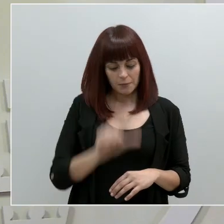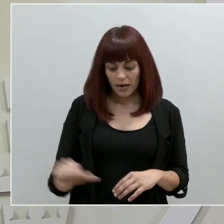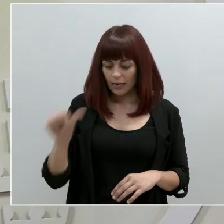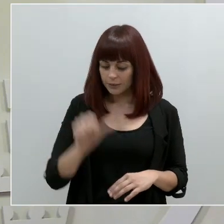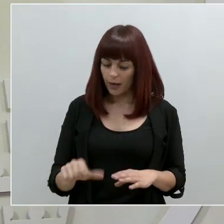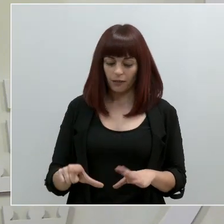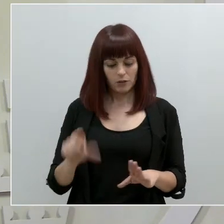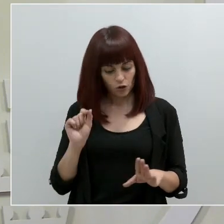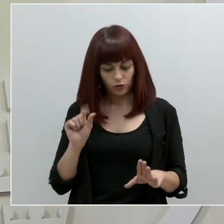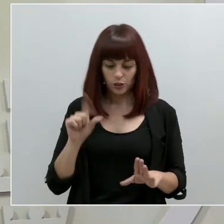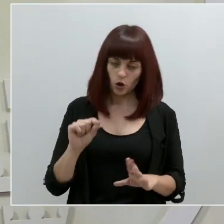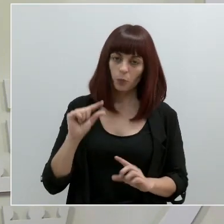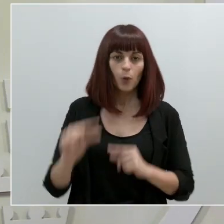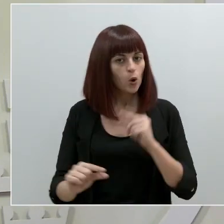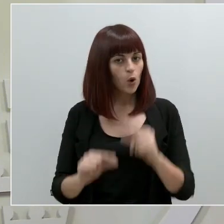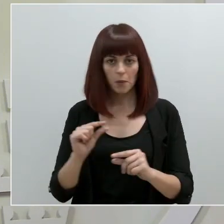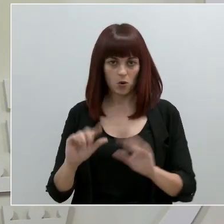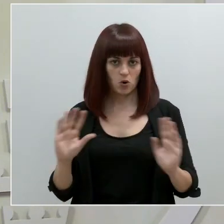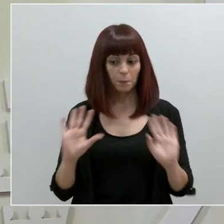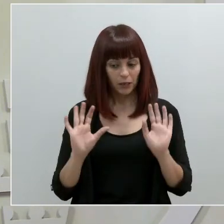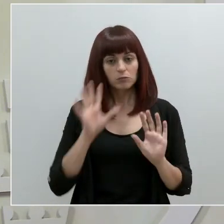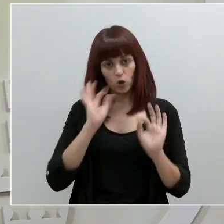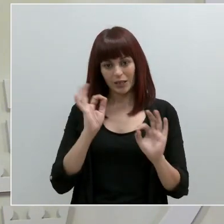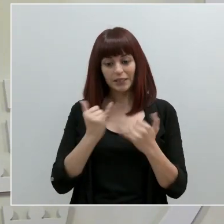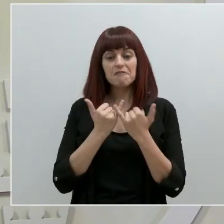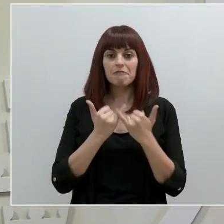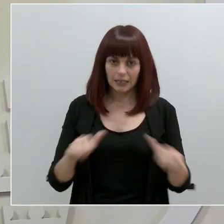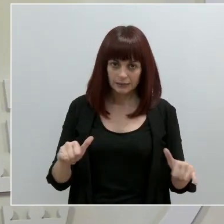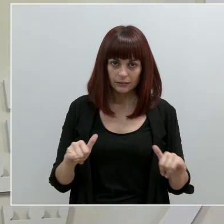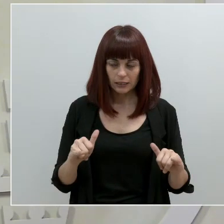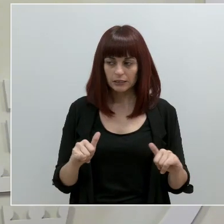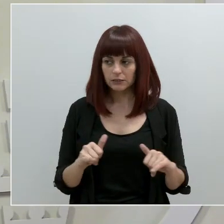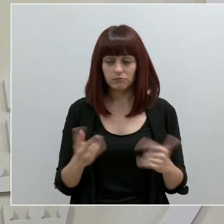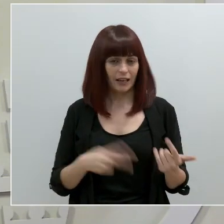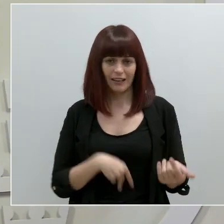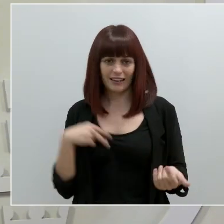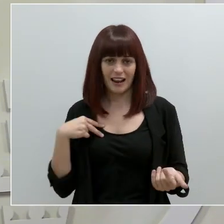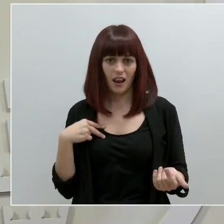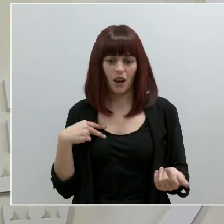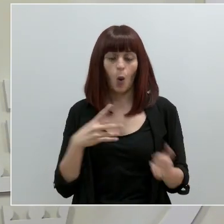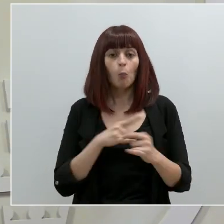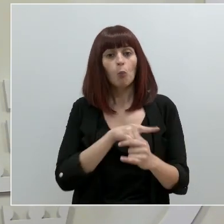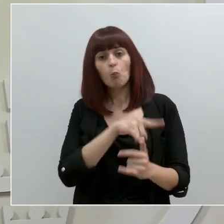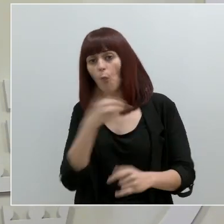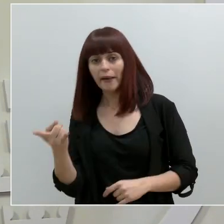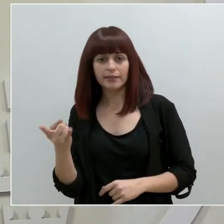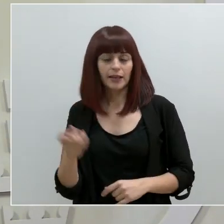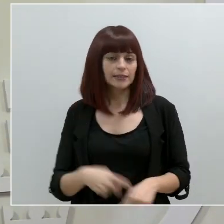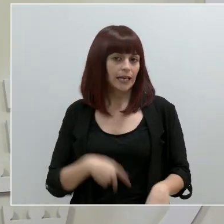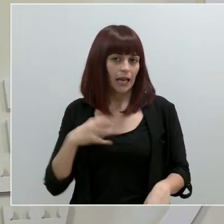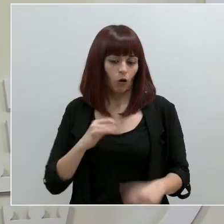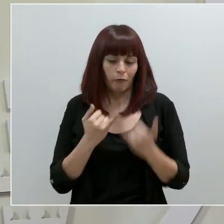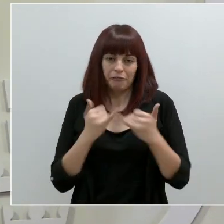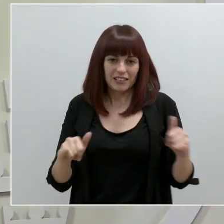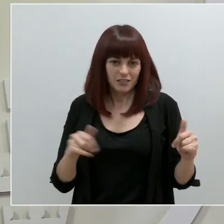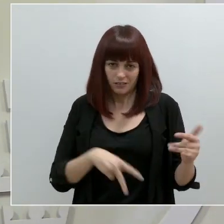Lo que sí que es cierto es que evidentemente las fiestas en general, los puentes en general y las